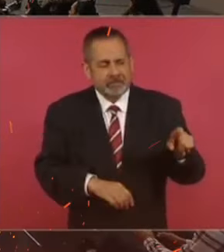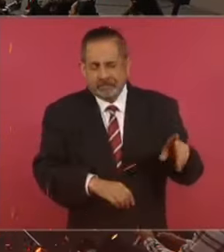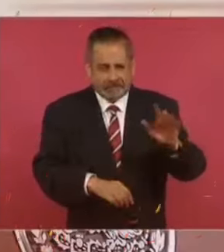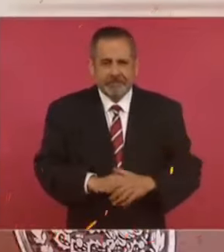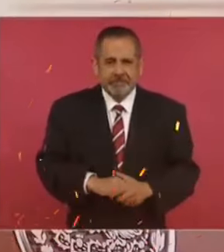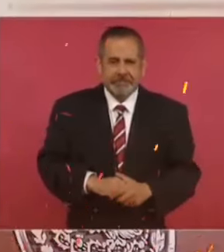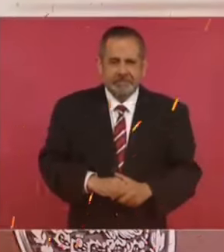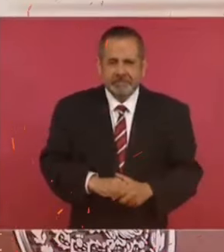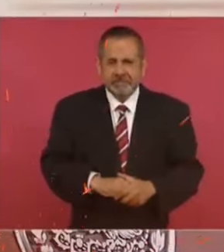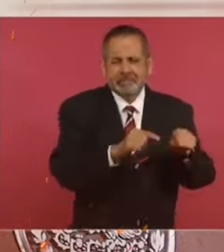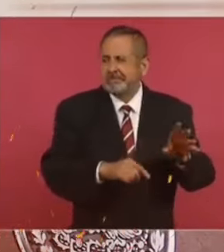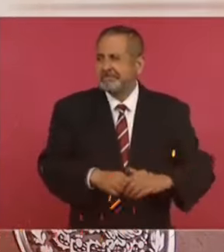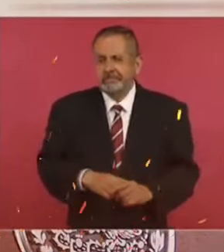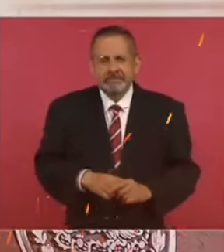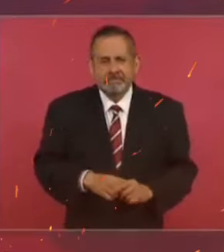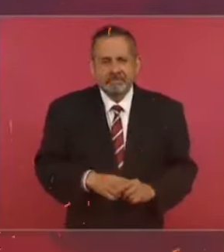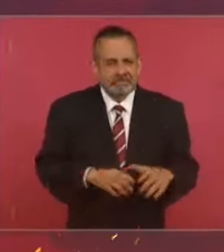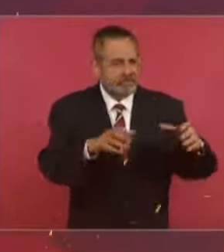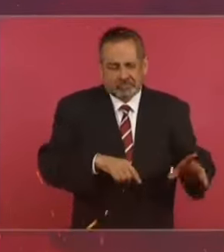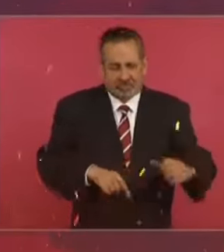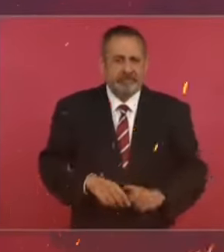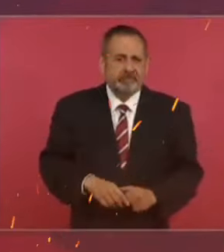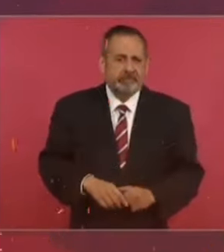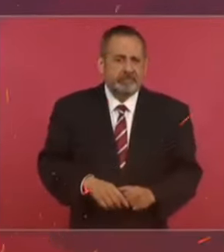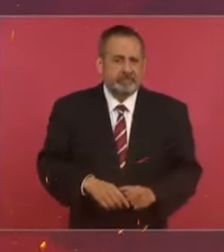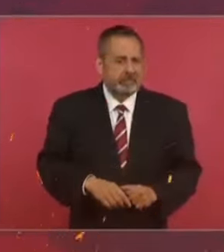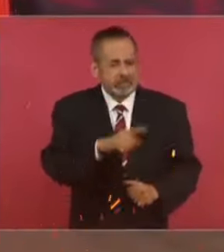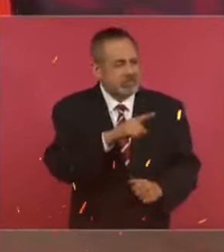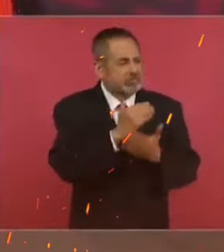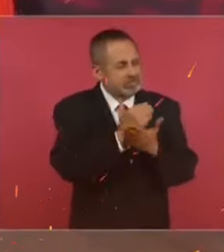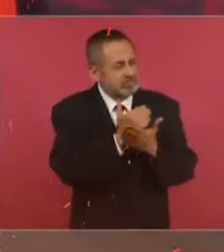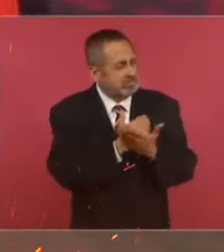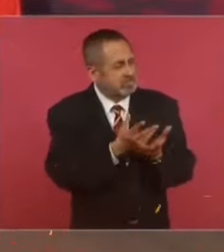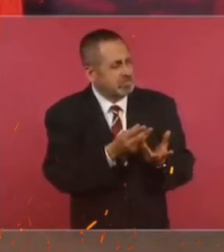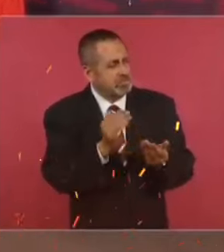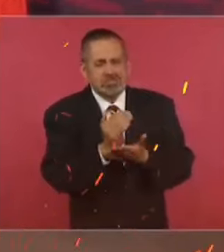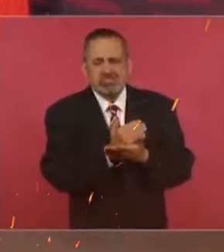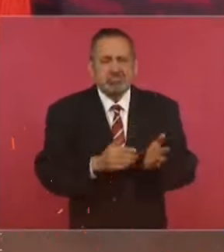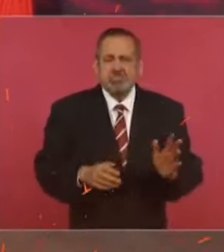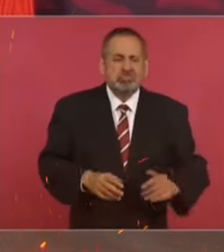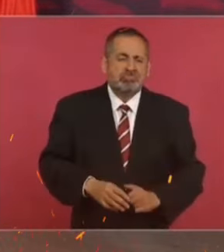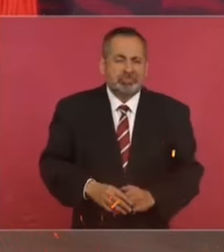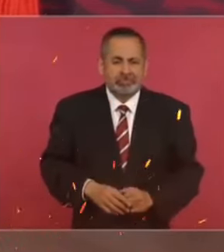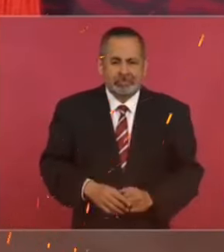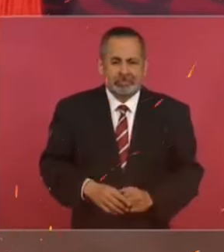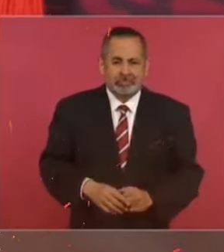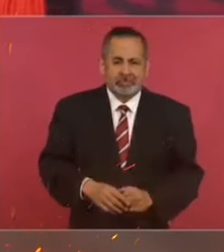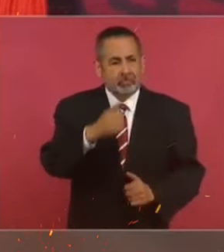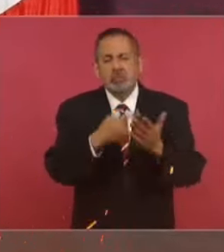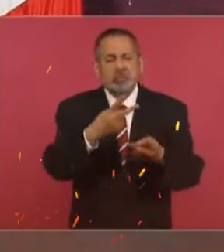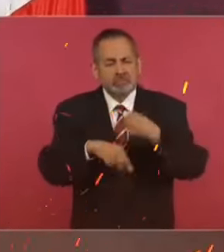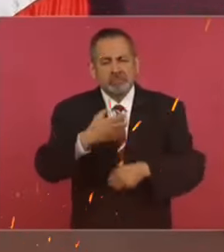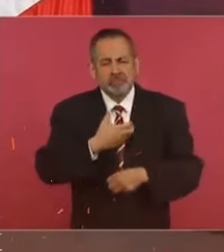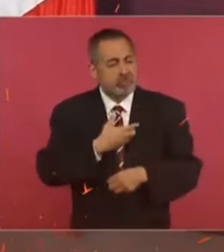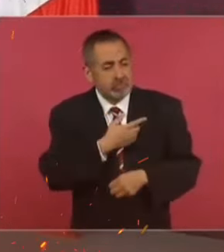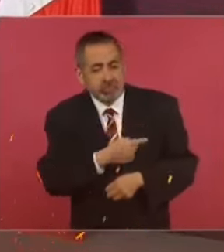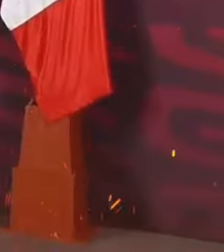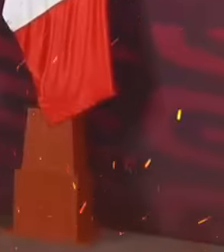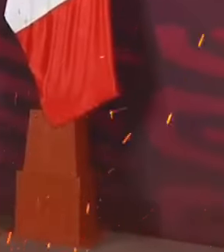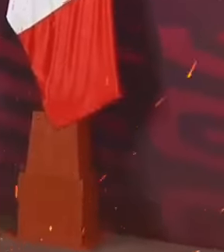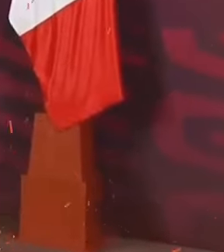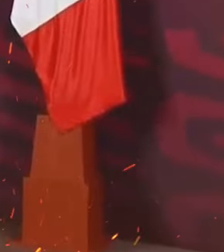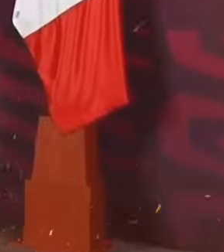Fue una manifestación del bloque conservador, ya muy menguada, porque una vez hasta llenaron el Zócalo. Pero ya no tienen